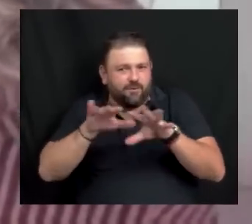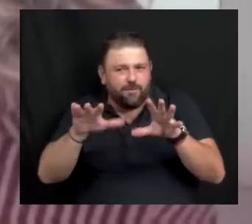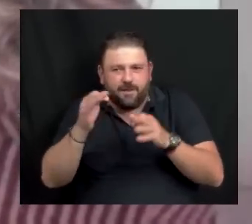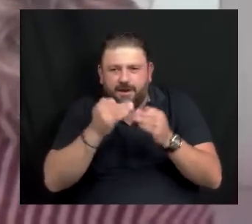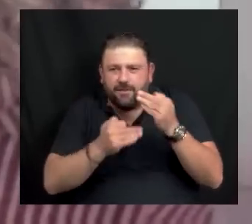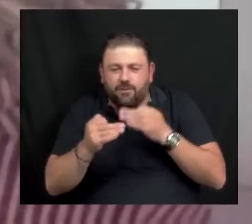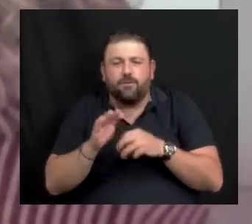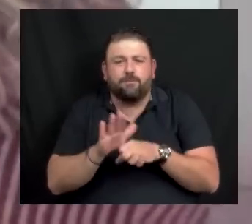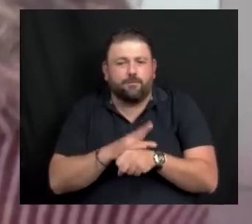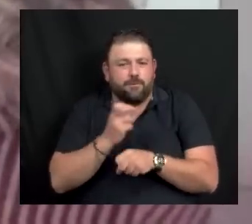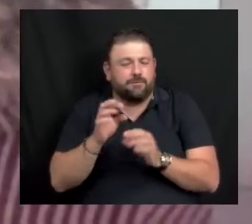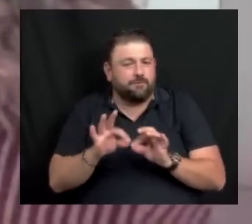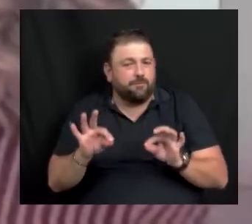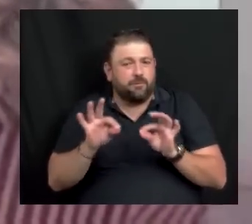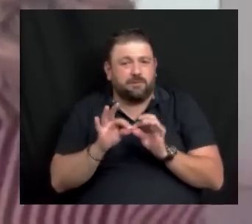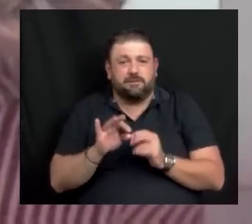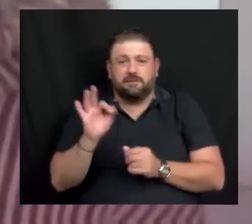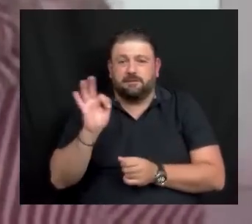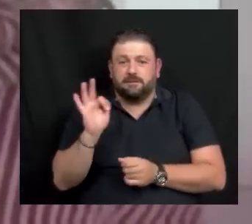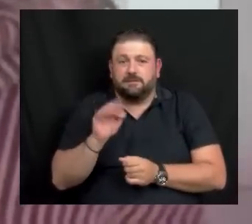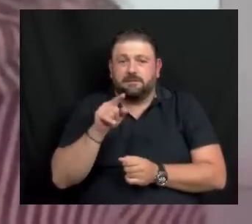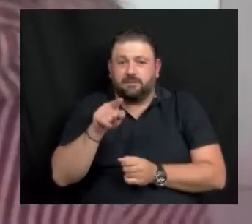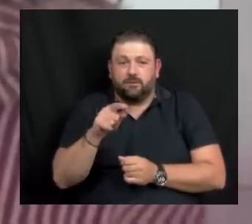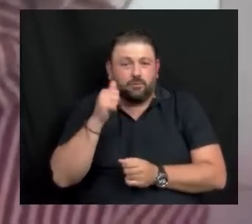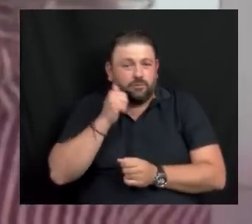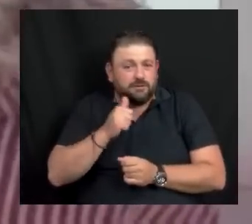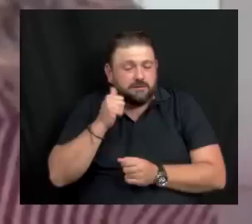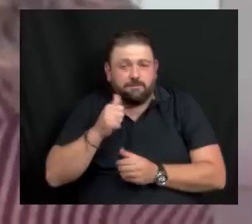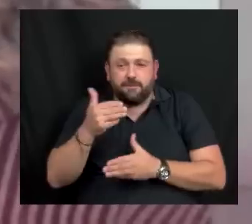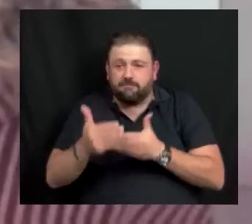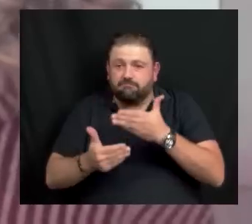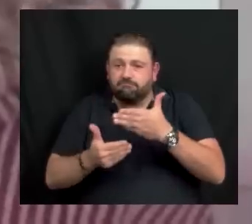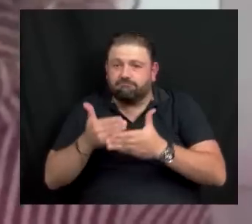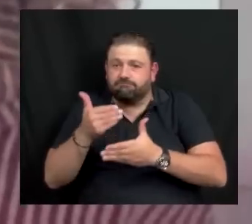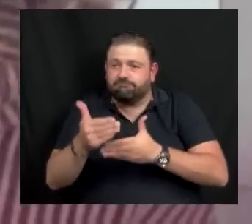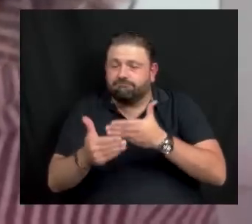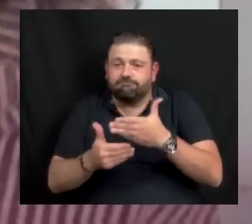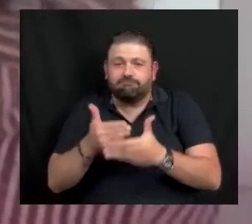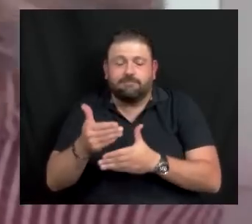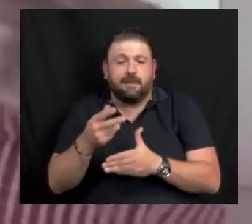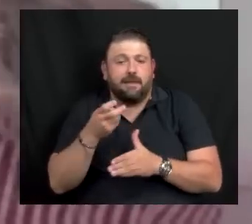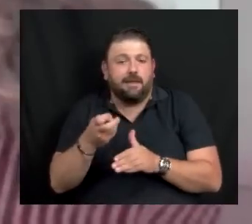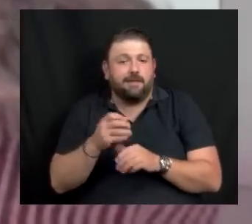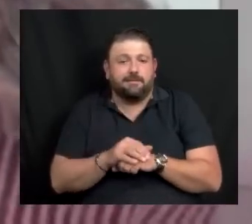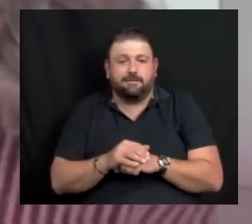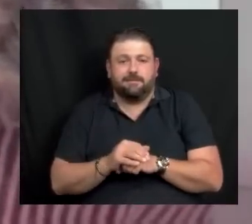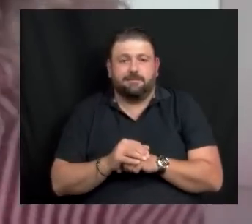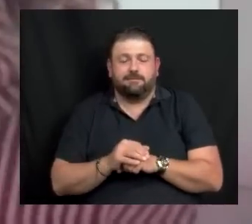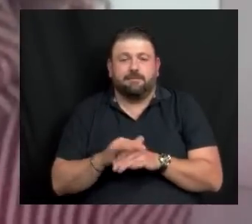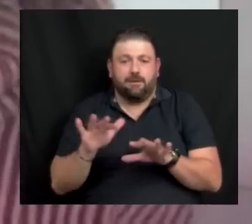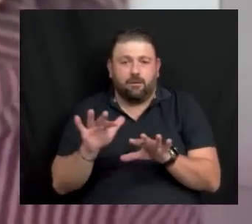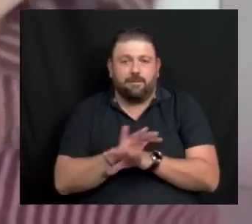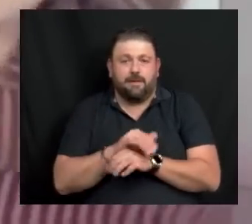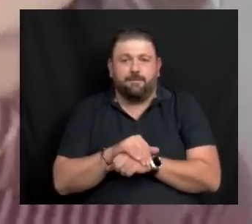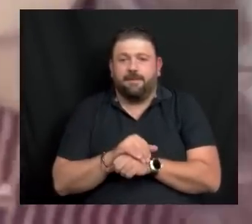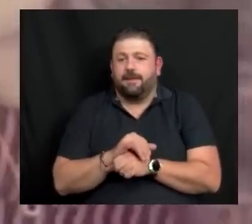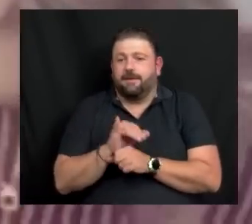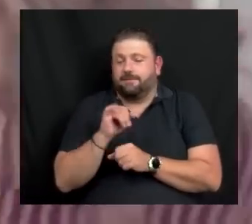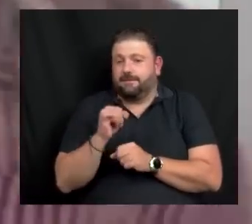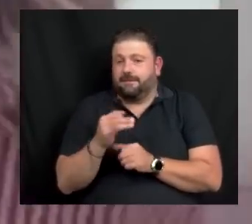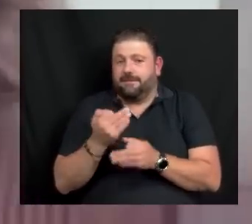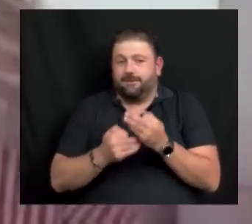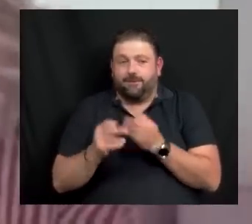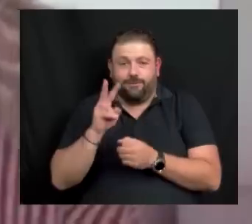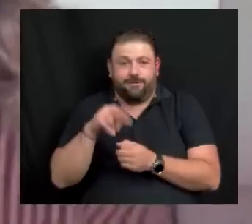que le creen es a ti. Y si tú vas marcando el paso, va creando una diferencia. Después vienen los rallies. Vienen los rallies.